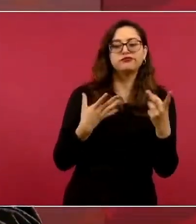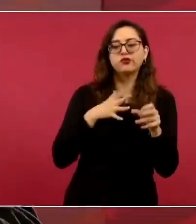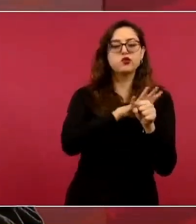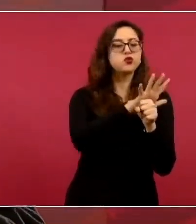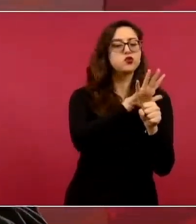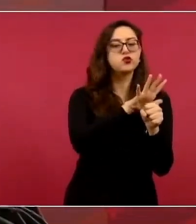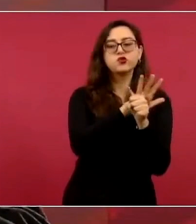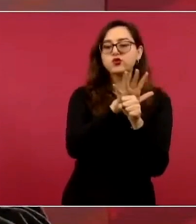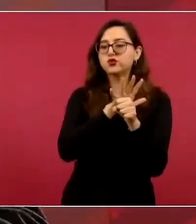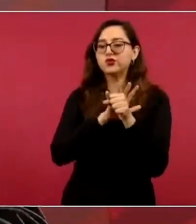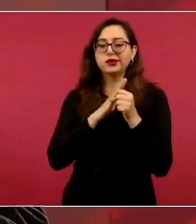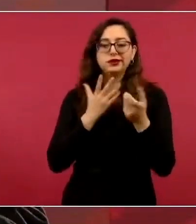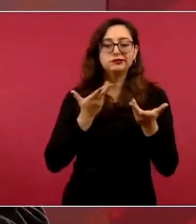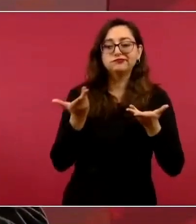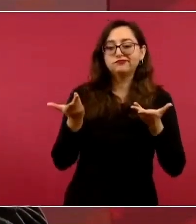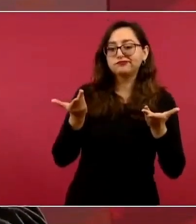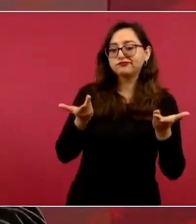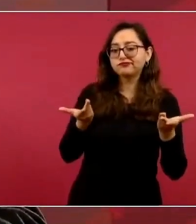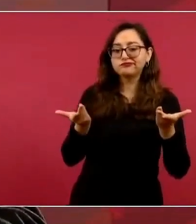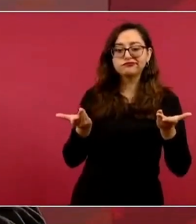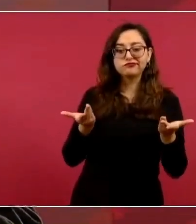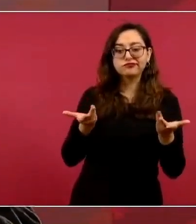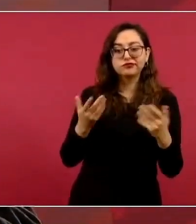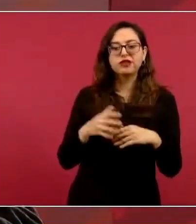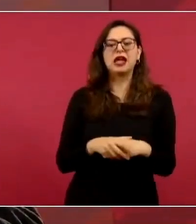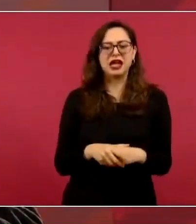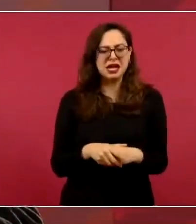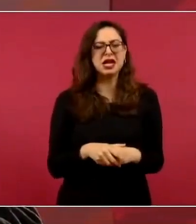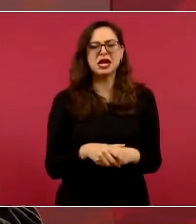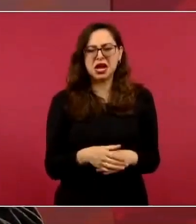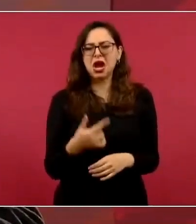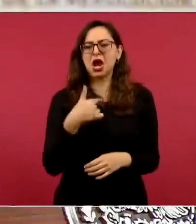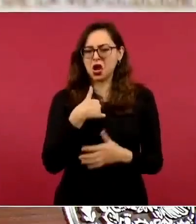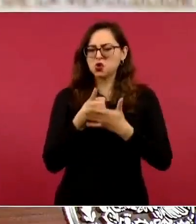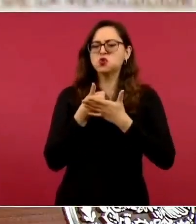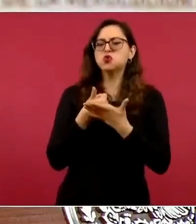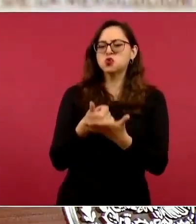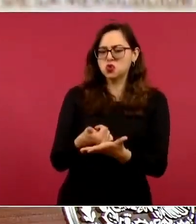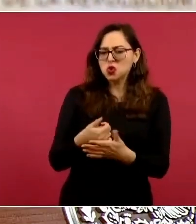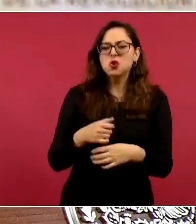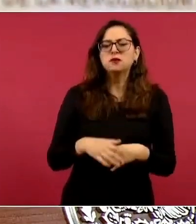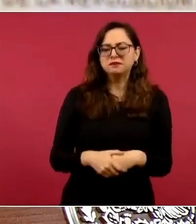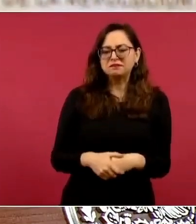Te ayudo, te apoyo,